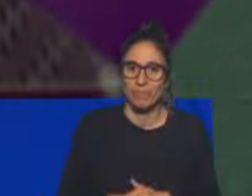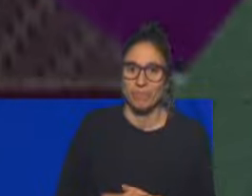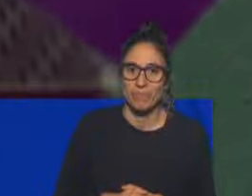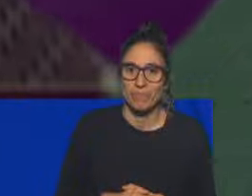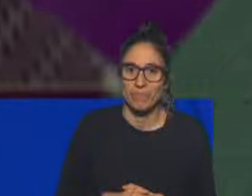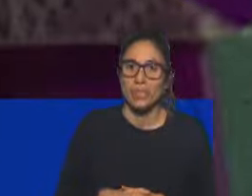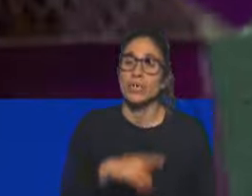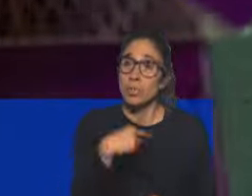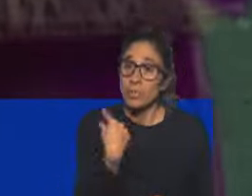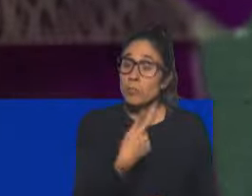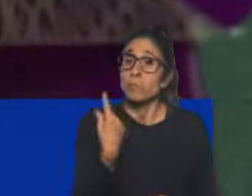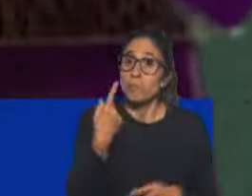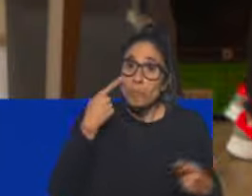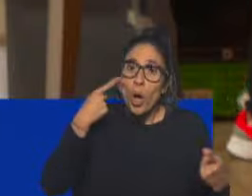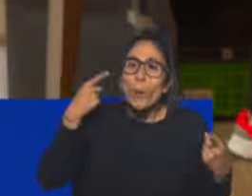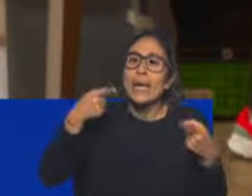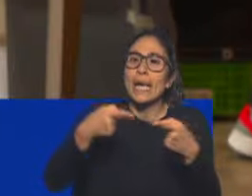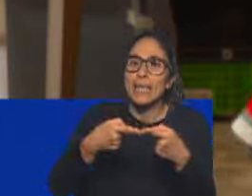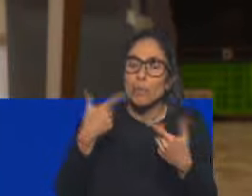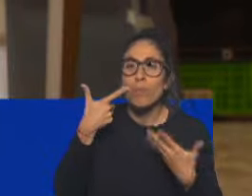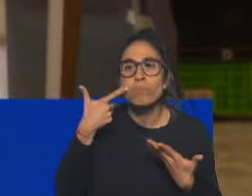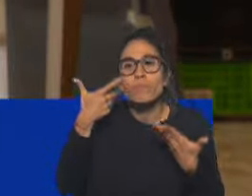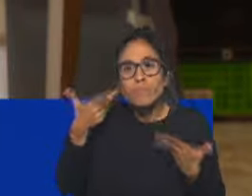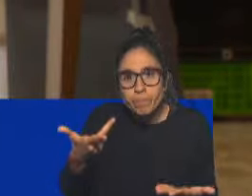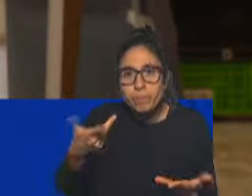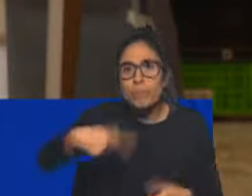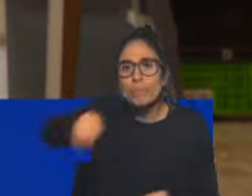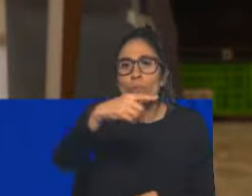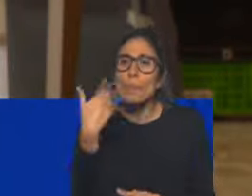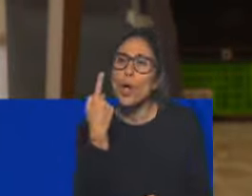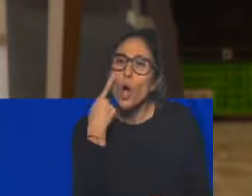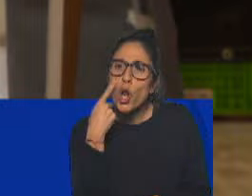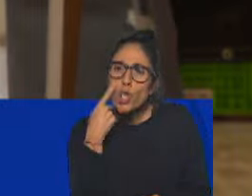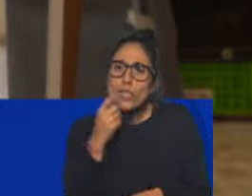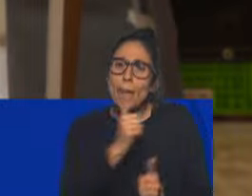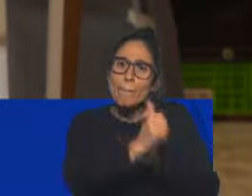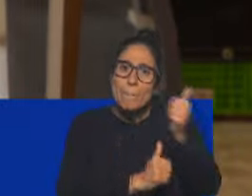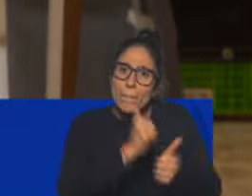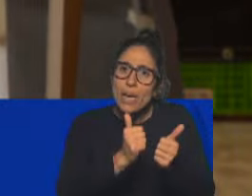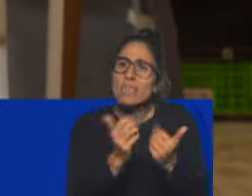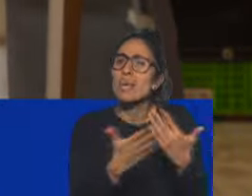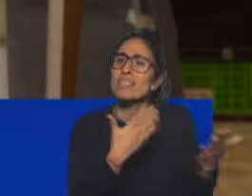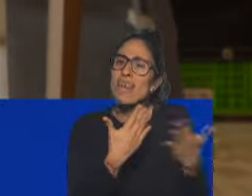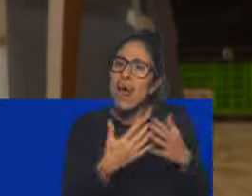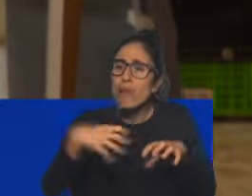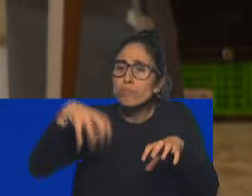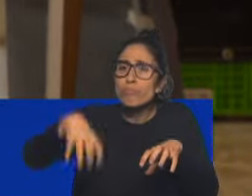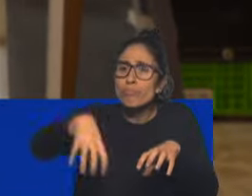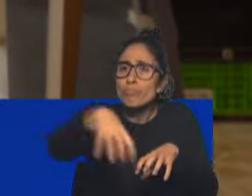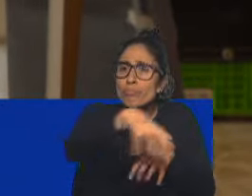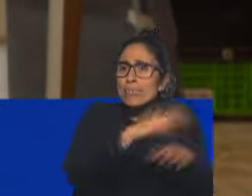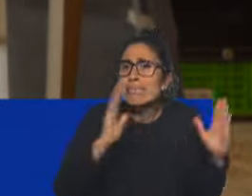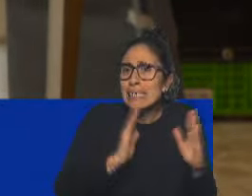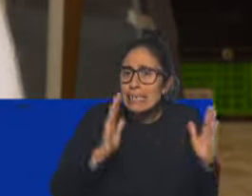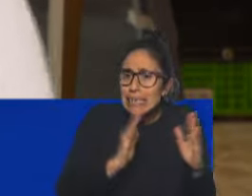La finalidad un poco es dar a conocer los pequeños productores artesanales de alfajores. Todo el mundo conoce lo que